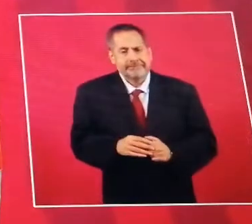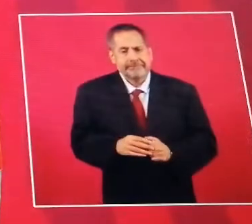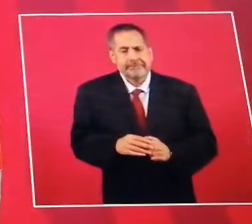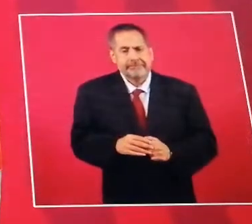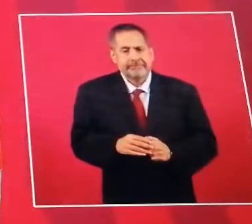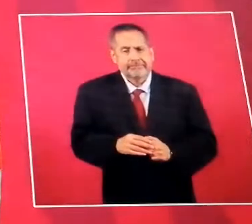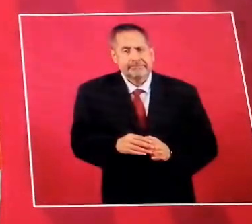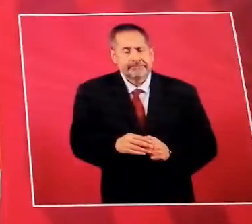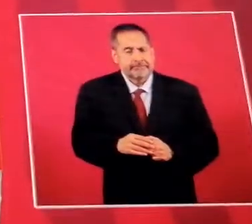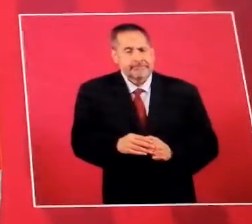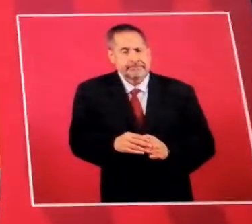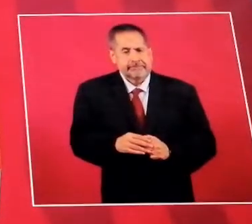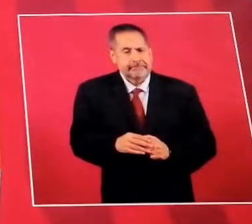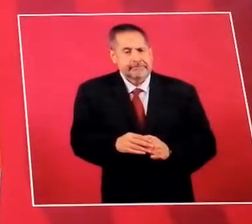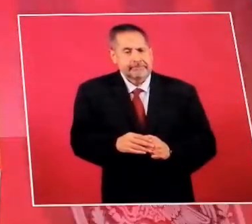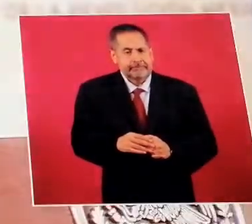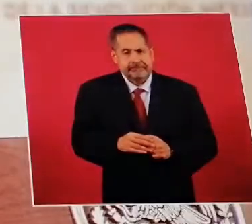una